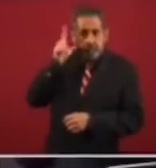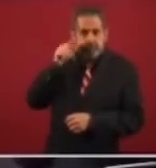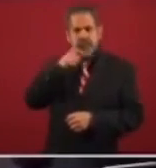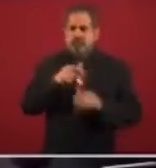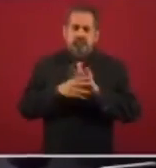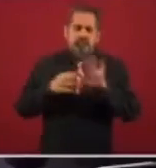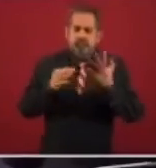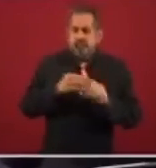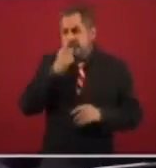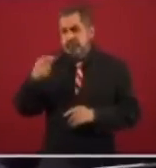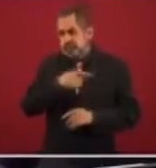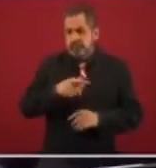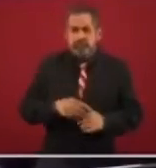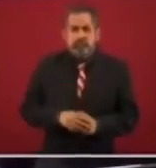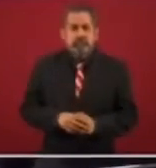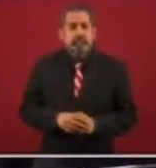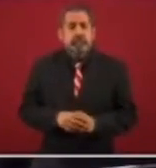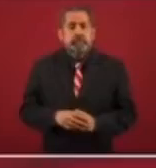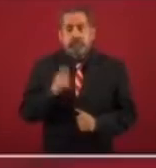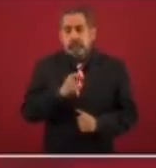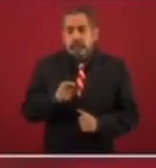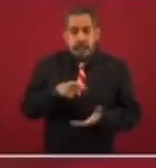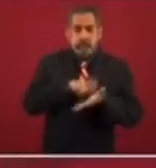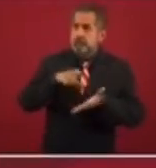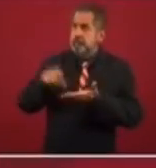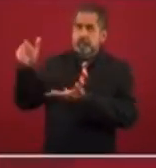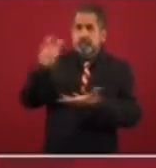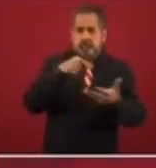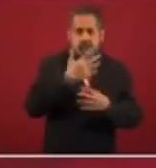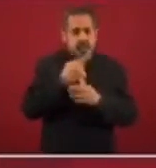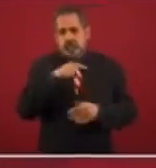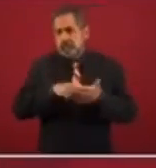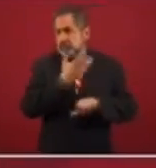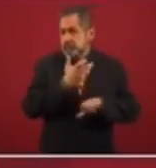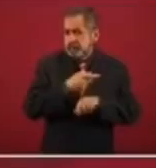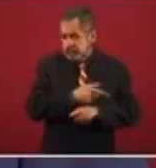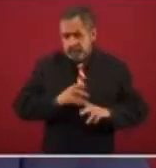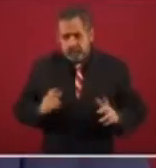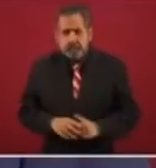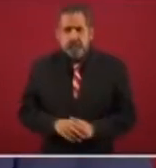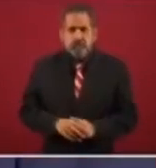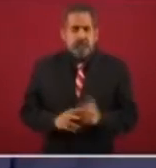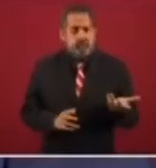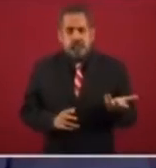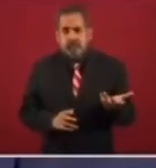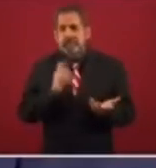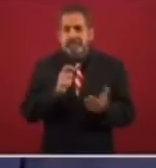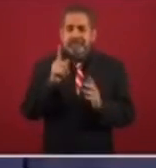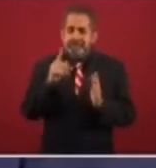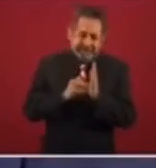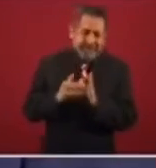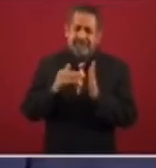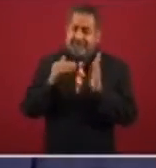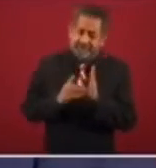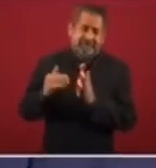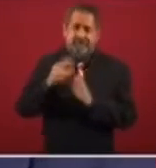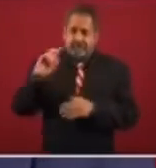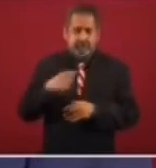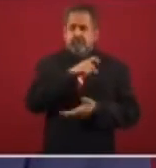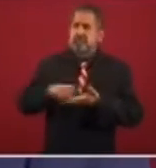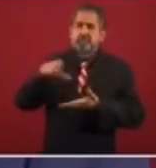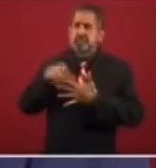habló de las compras de Estados Unidos. Estamos hablando de miles de millones de